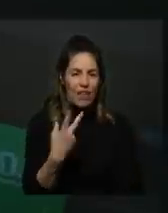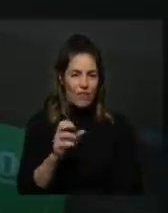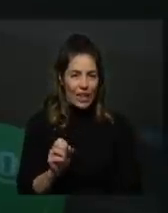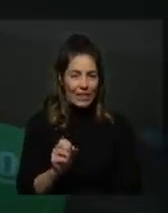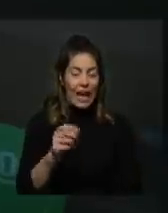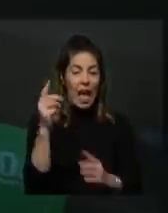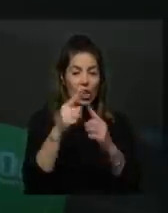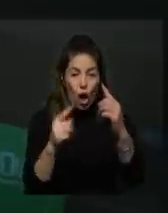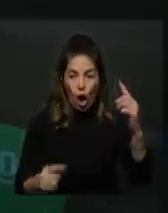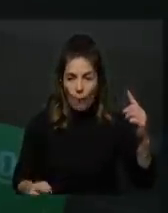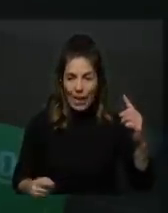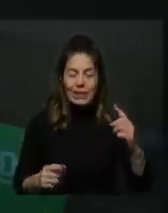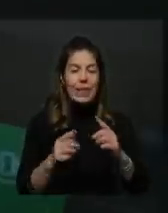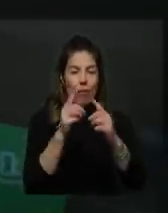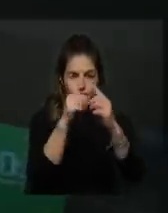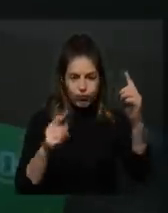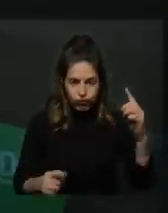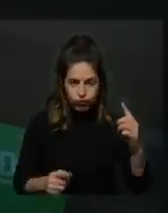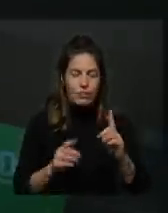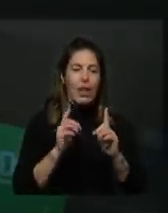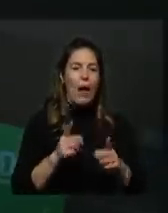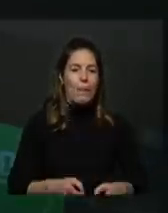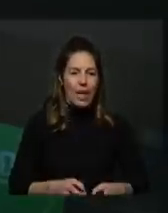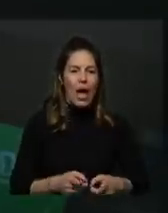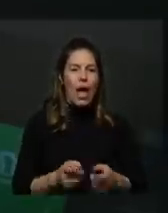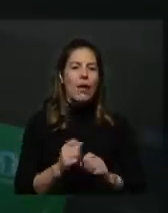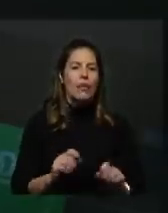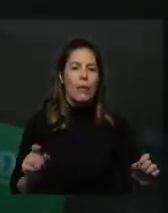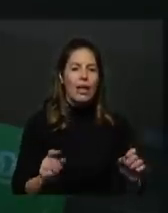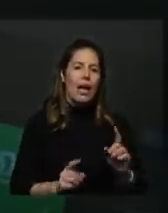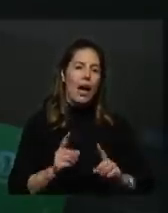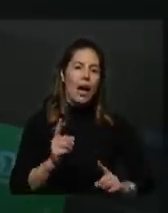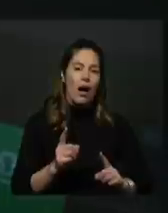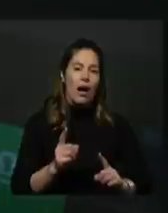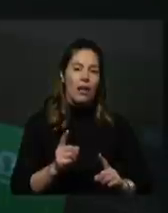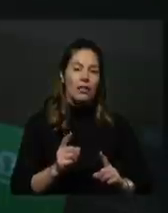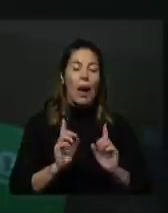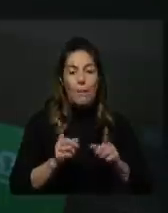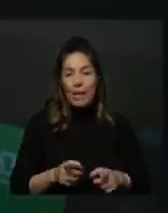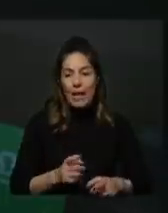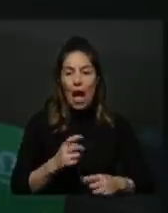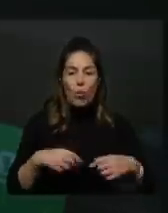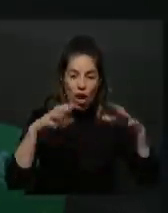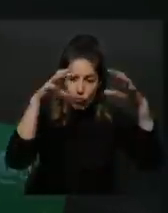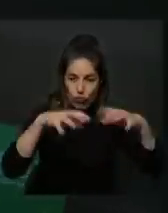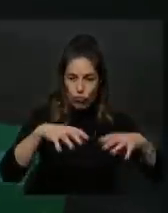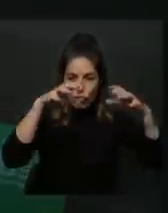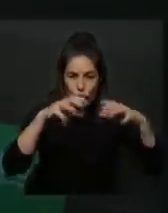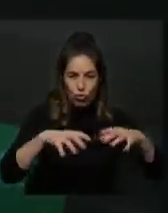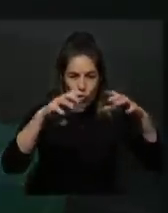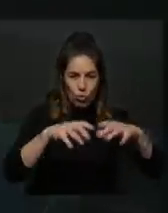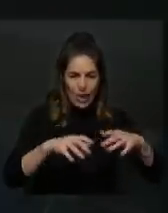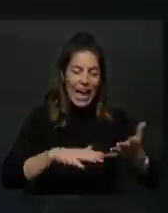aisladas dicen instituto uruguayo de meteorología que bueno justamente estará acompañadas con algunas precipitaciones en